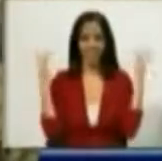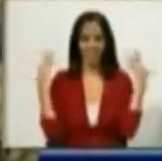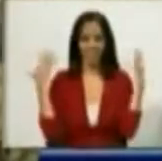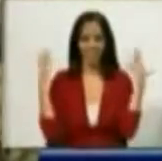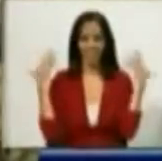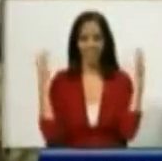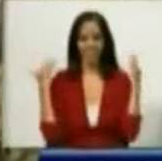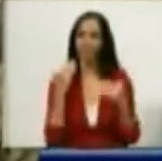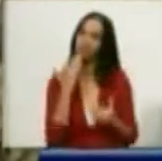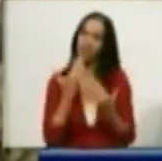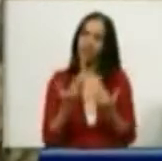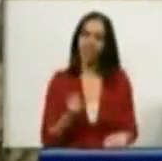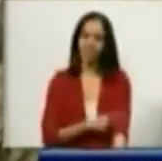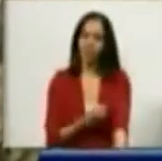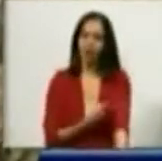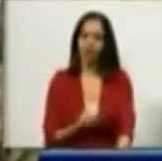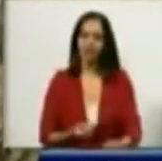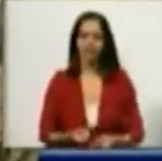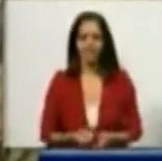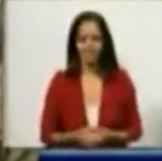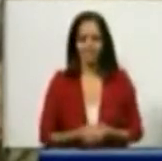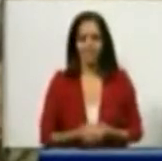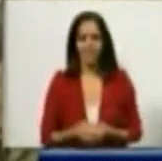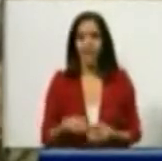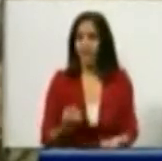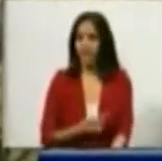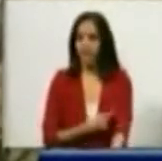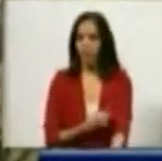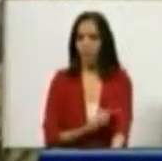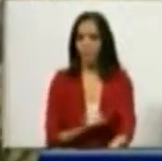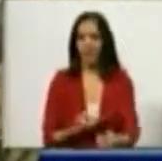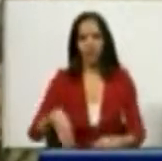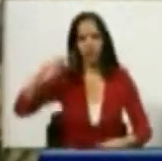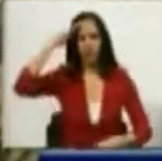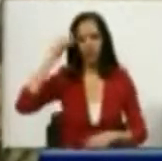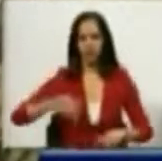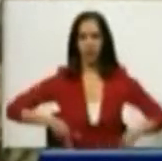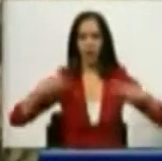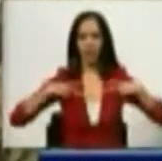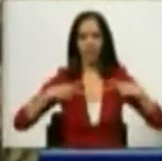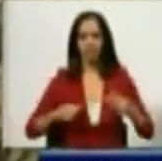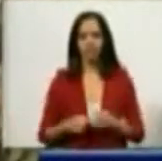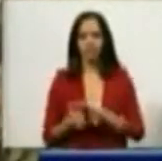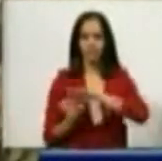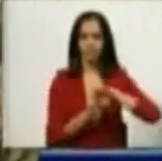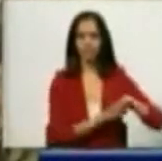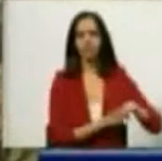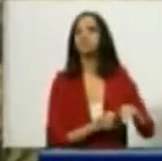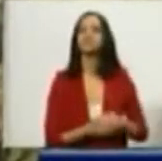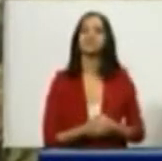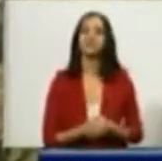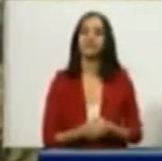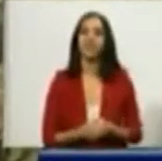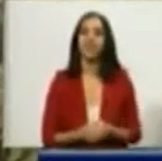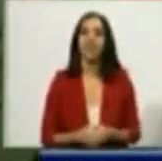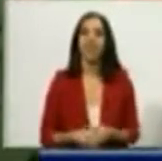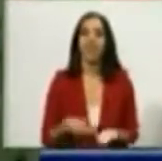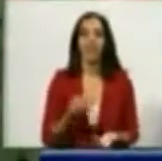de mi pelotón Gracias hermano Hermano soldado de esta vida vicealmirante Rodríguez